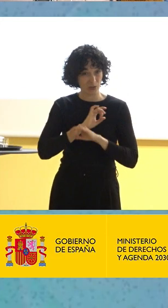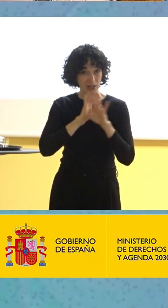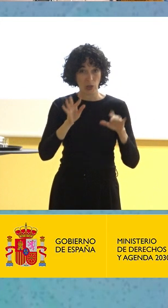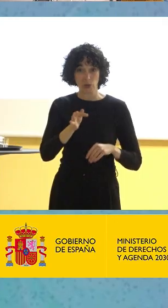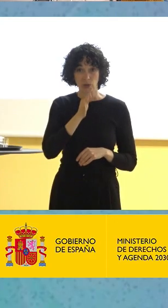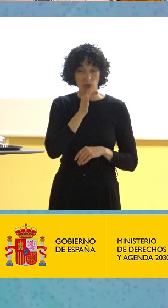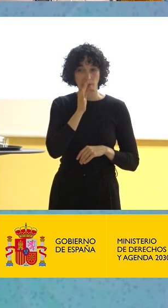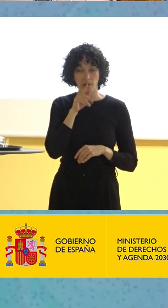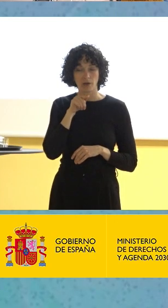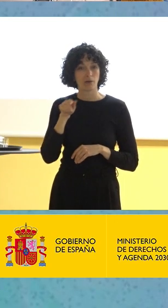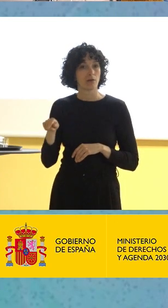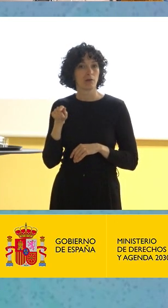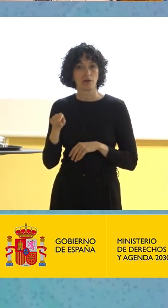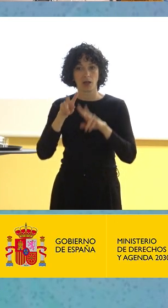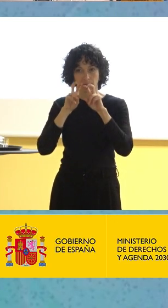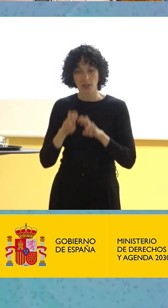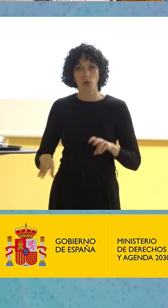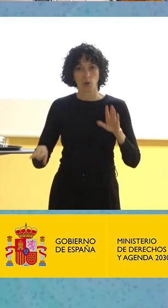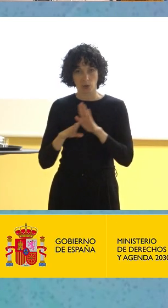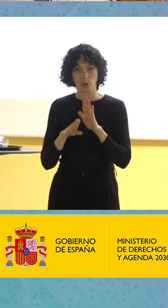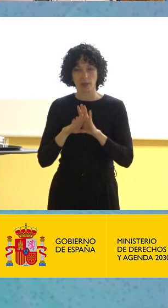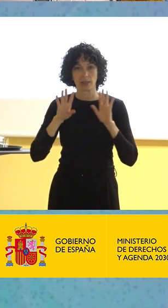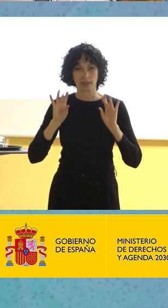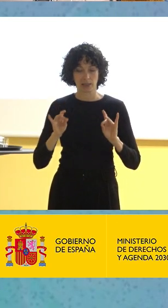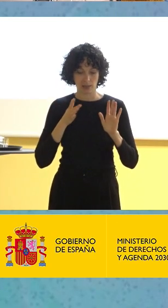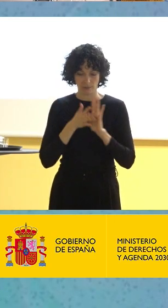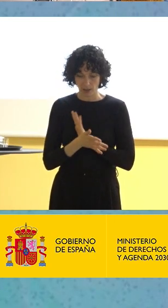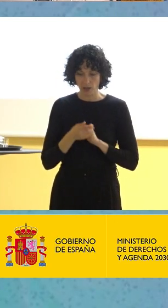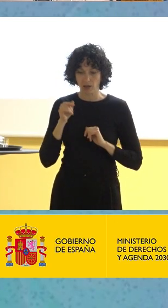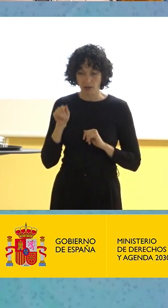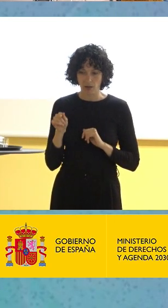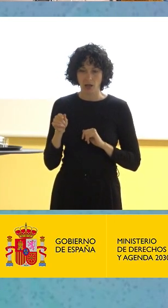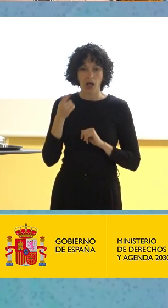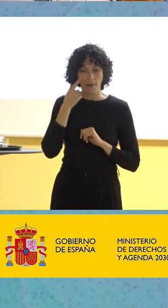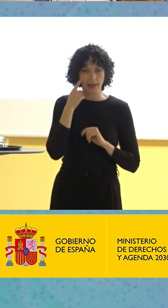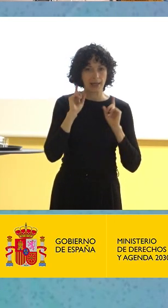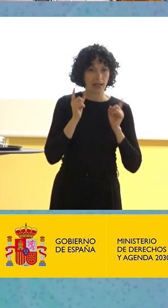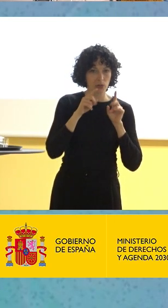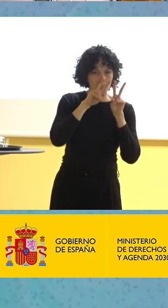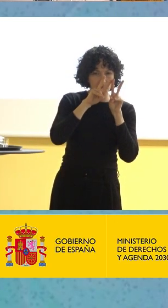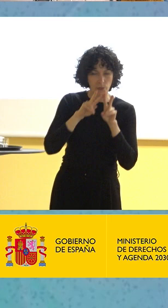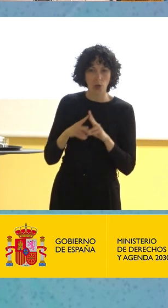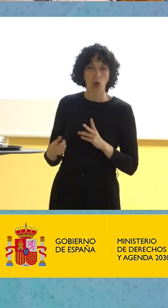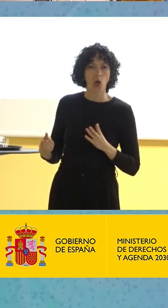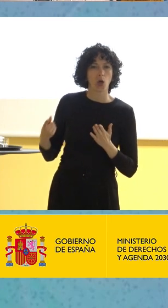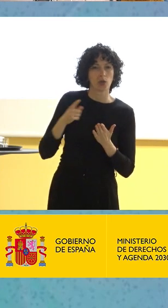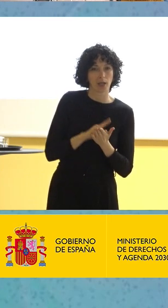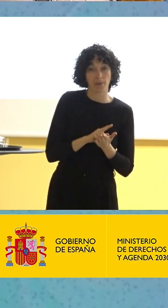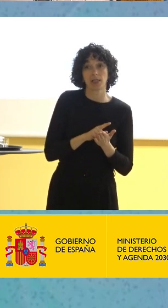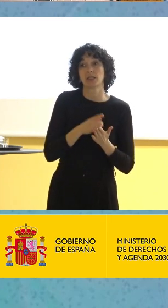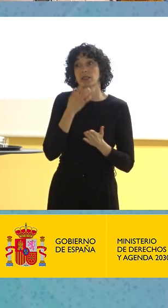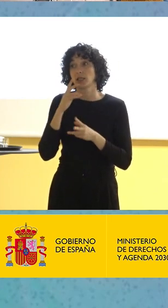se sigue continuando con la investigación, ¿no? O se sigue volviendo otra vez a revisar esos casos conforme hay pues,